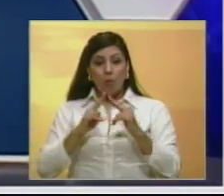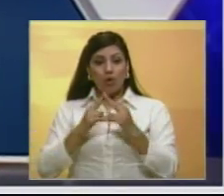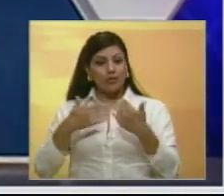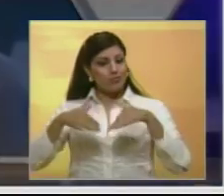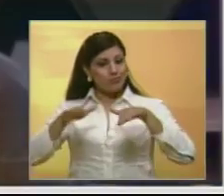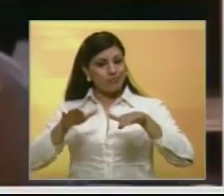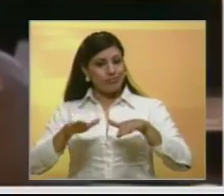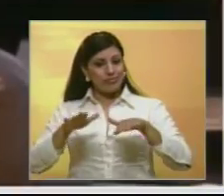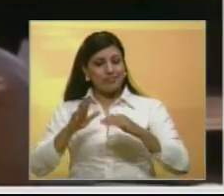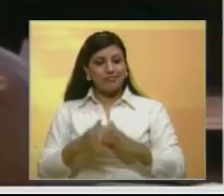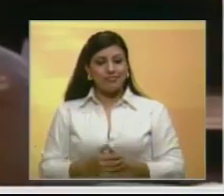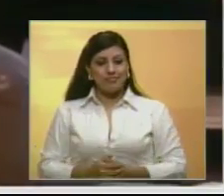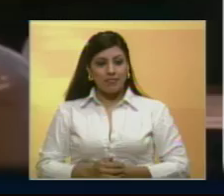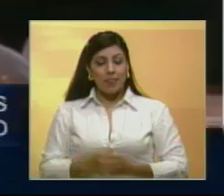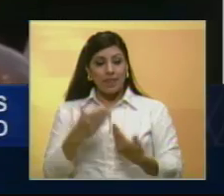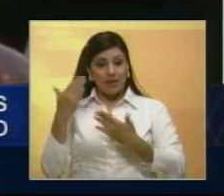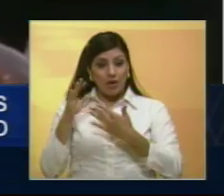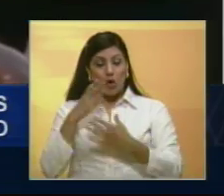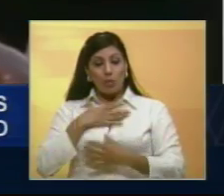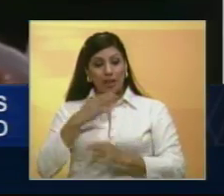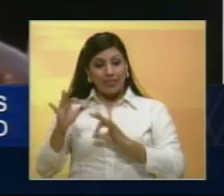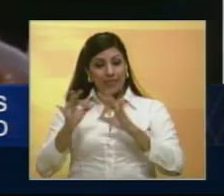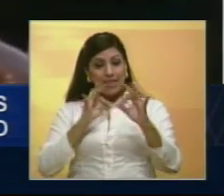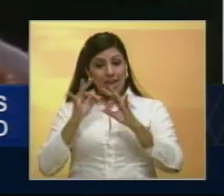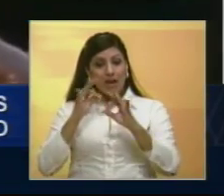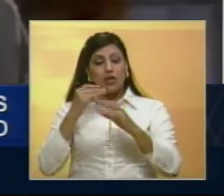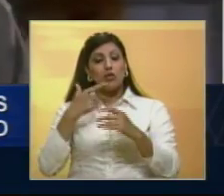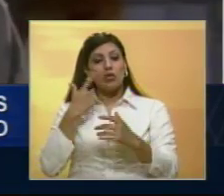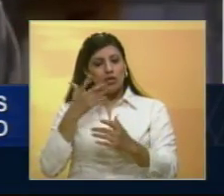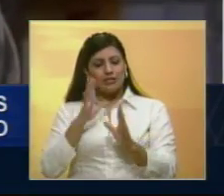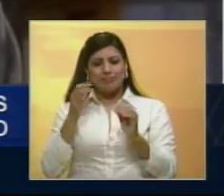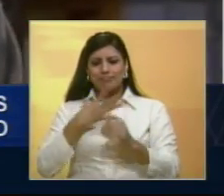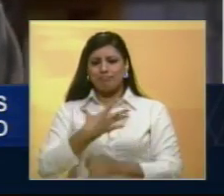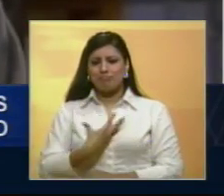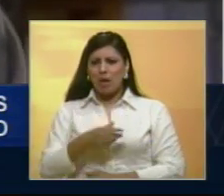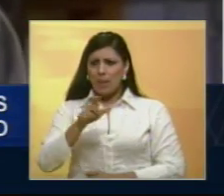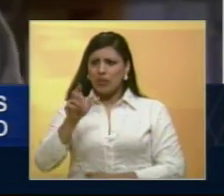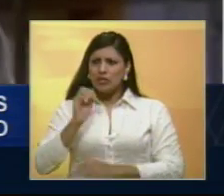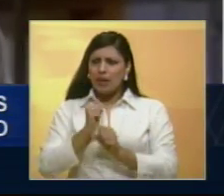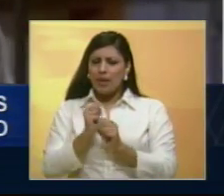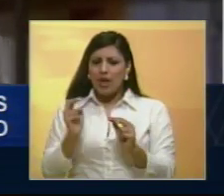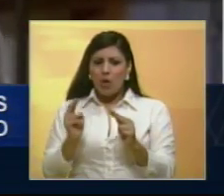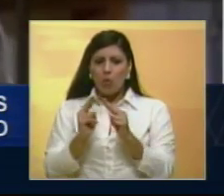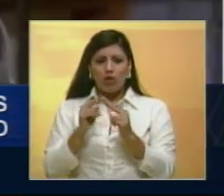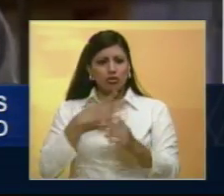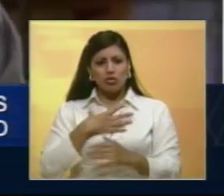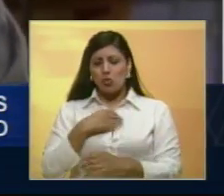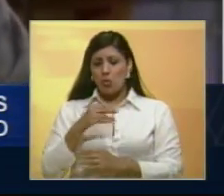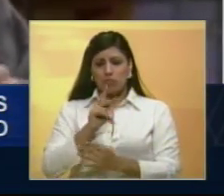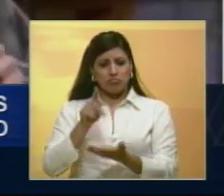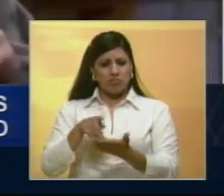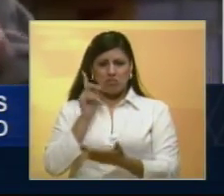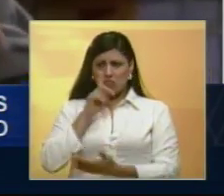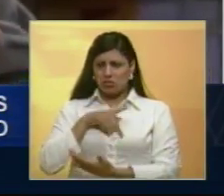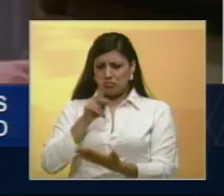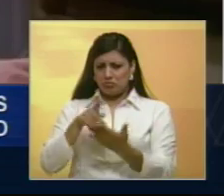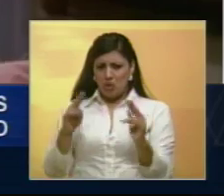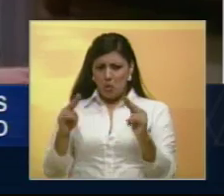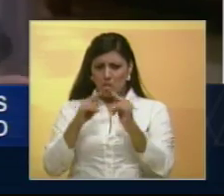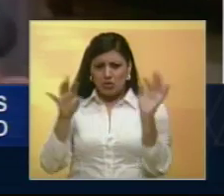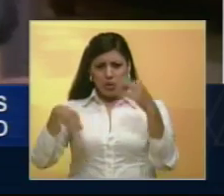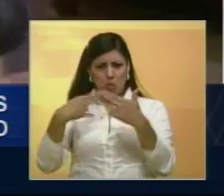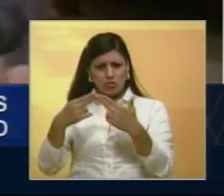estar muy lejos. El intérprete de Ross se encargó de desilusionar a los seguidores de la serie, desmintiendo la posibilidad por